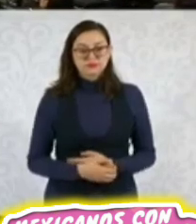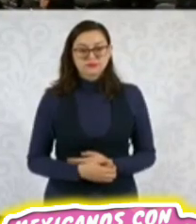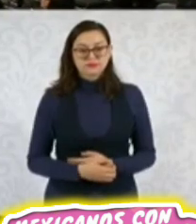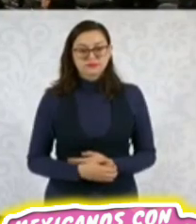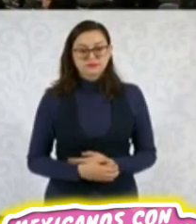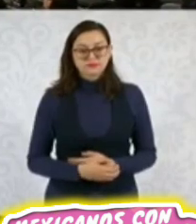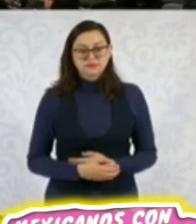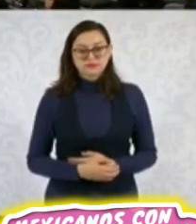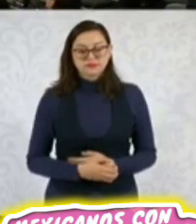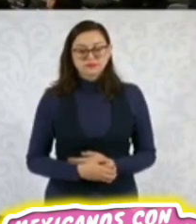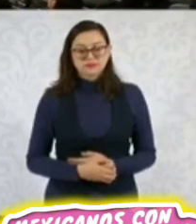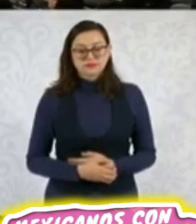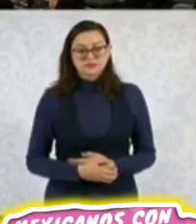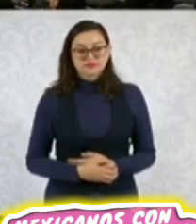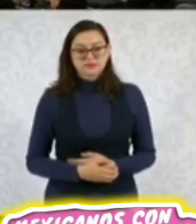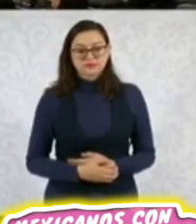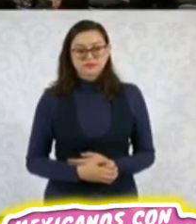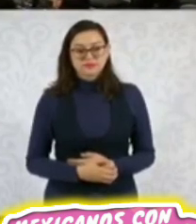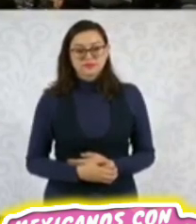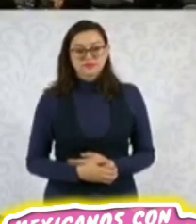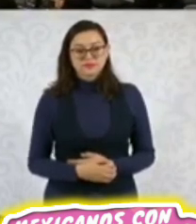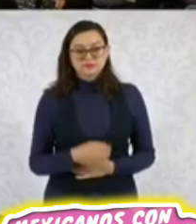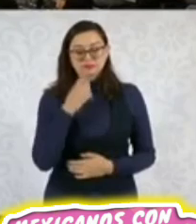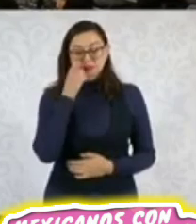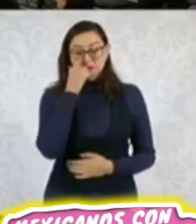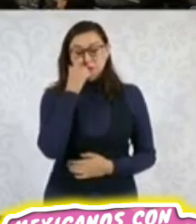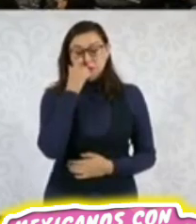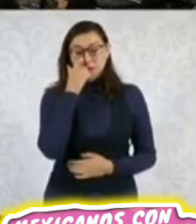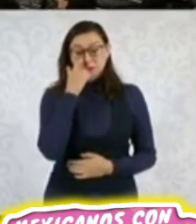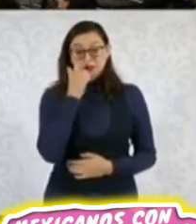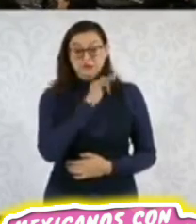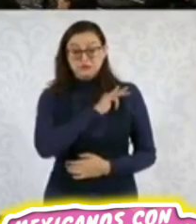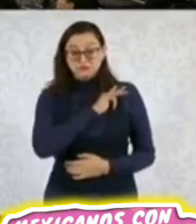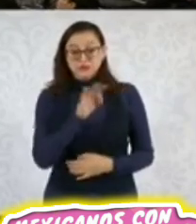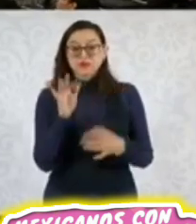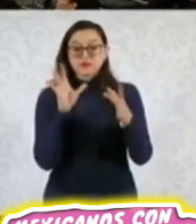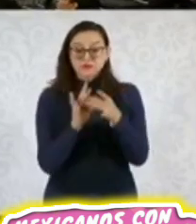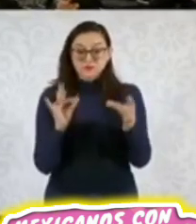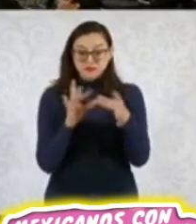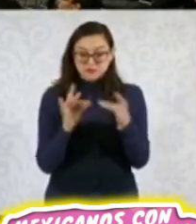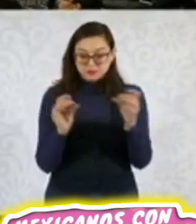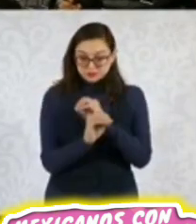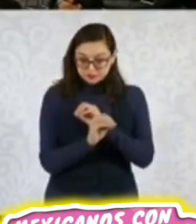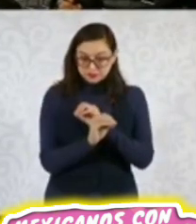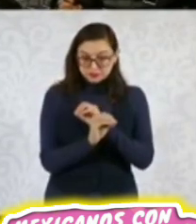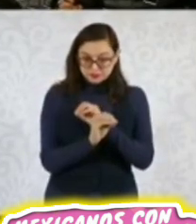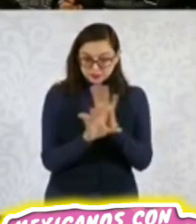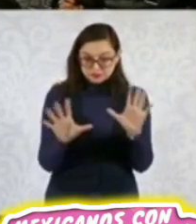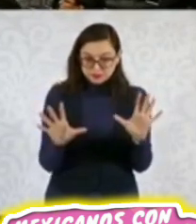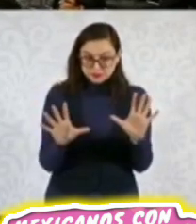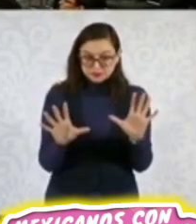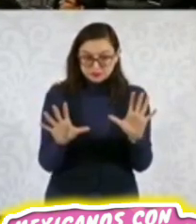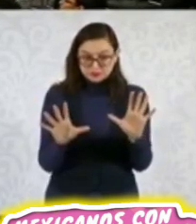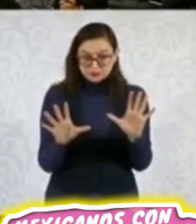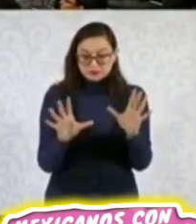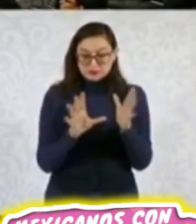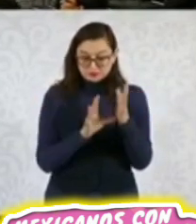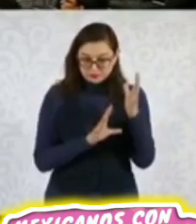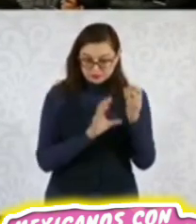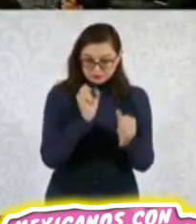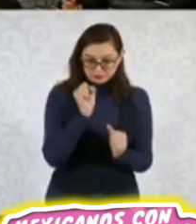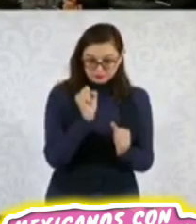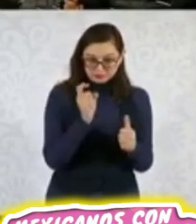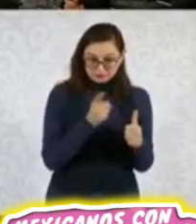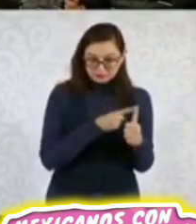A ver, ¿por qué no explicamos con detalle lo de la constitucional rápido y ahora explicamos la cartilla? Pues